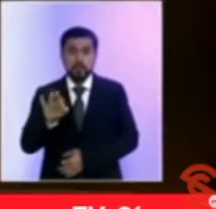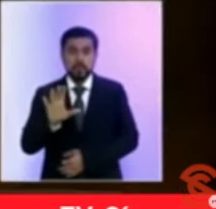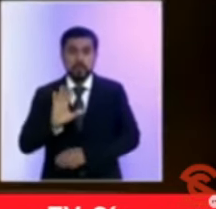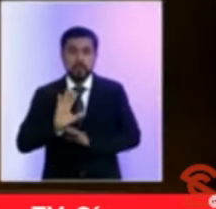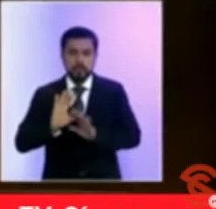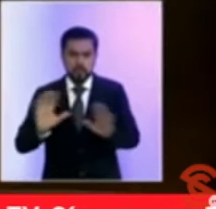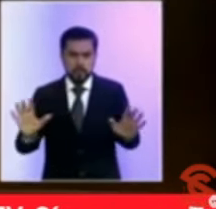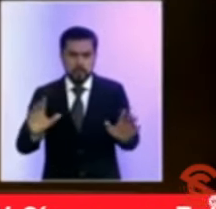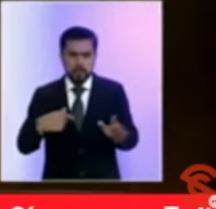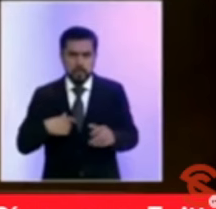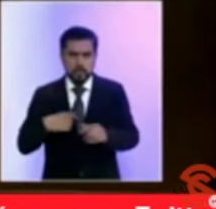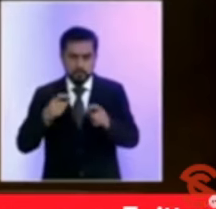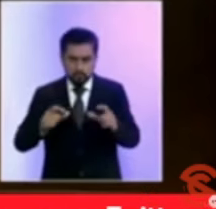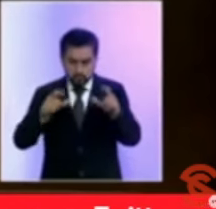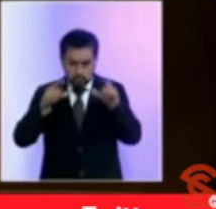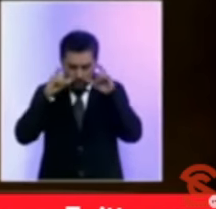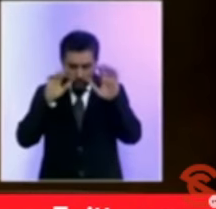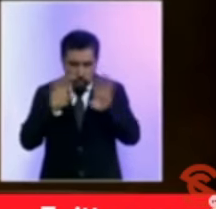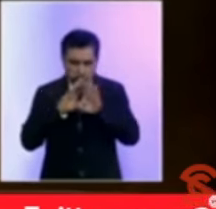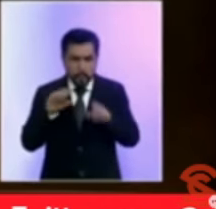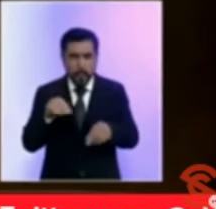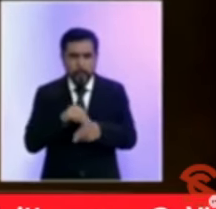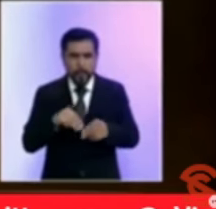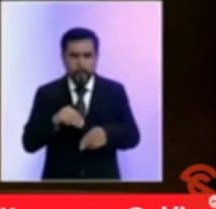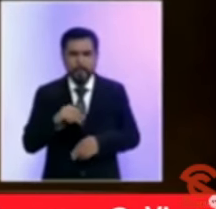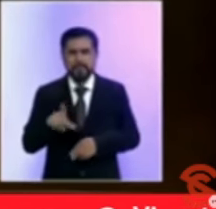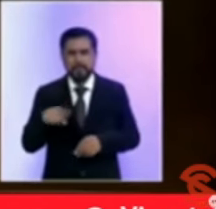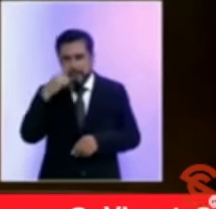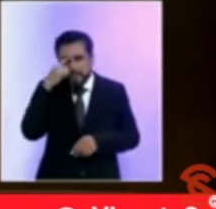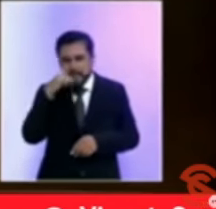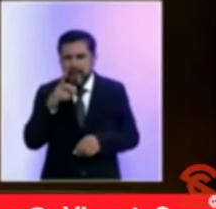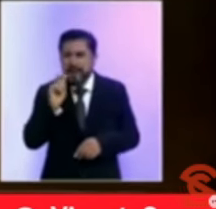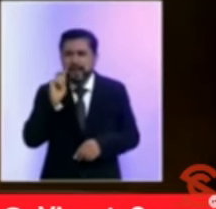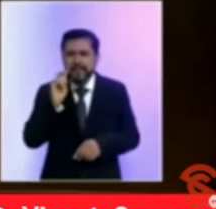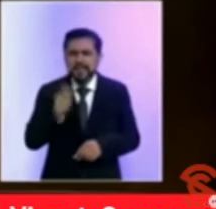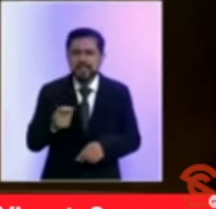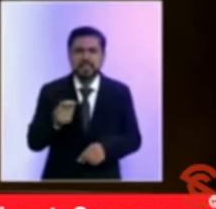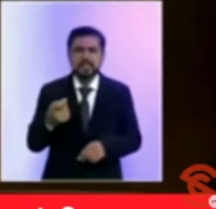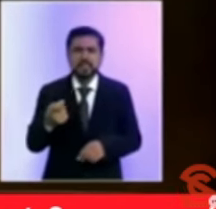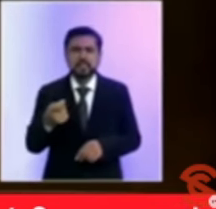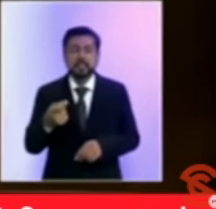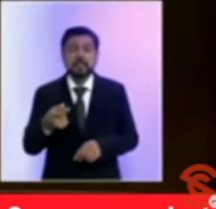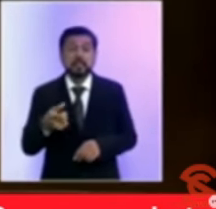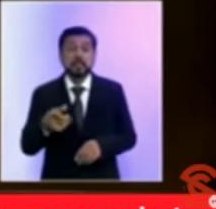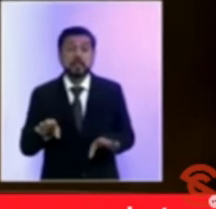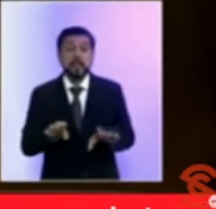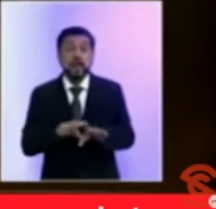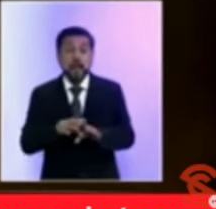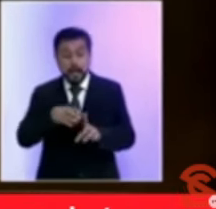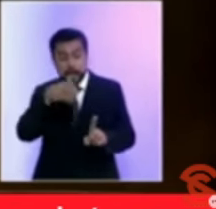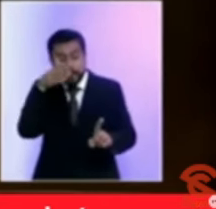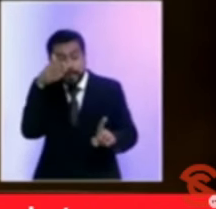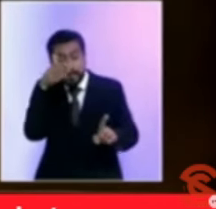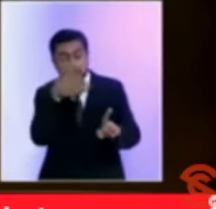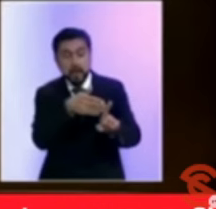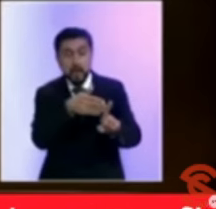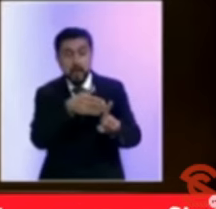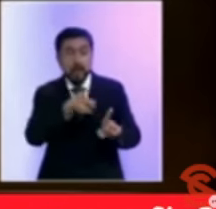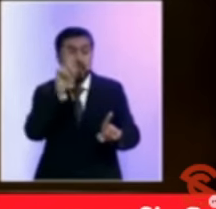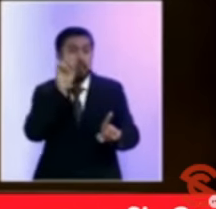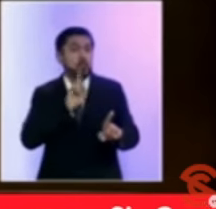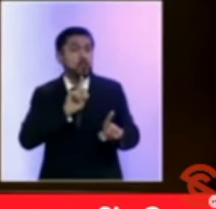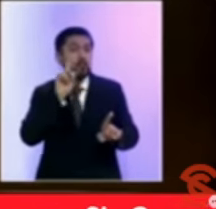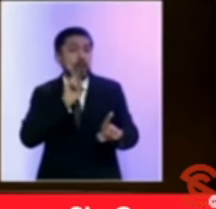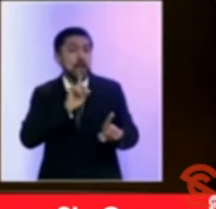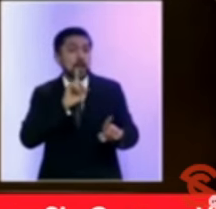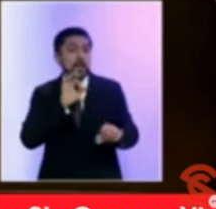lentes Violeta con sentencias que lograron total paridad en la cámara de diputadas y